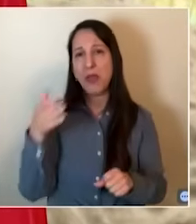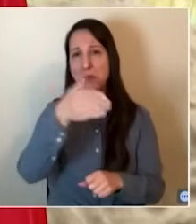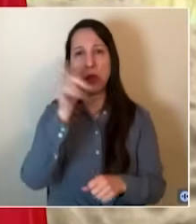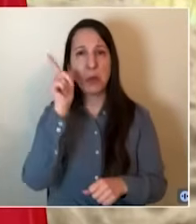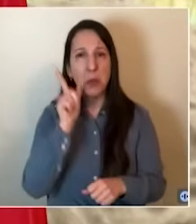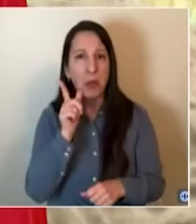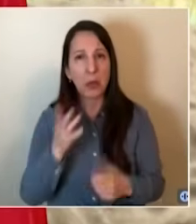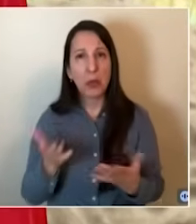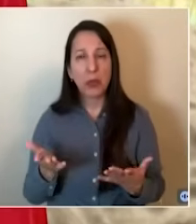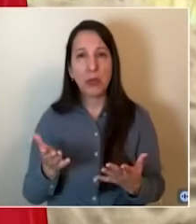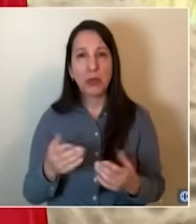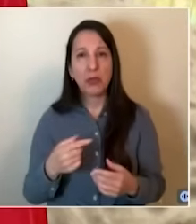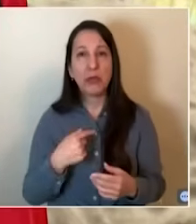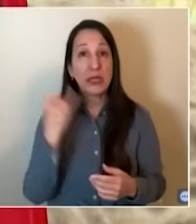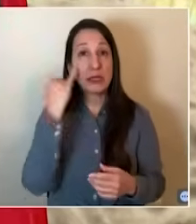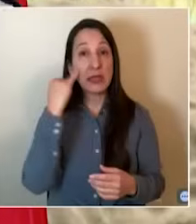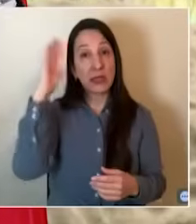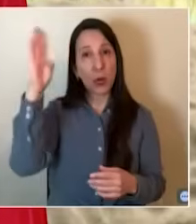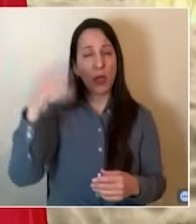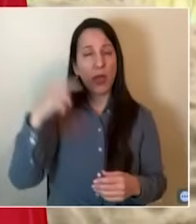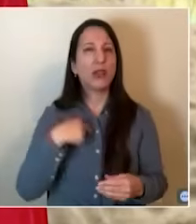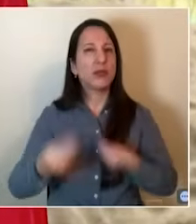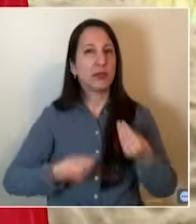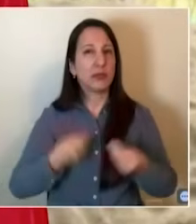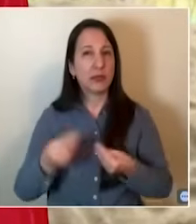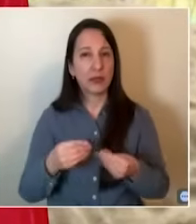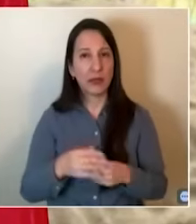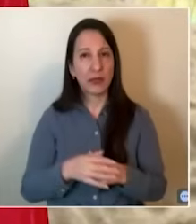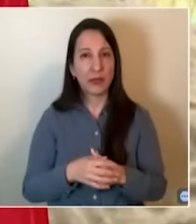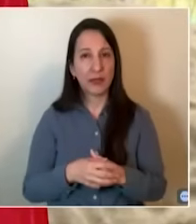qué les voy a decir yo?